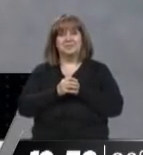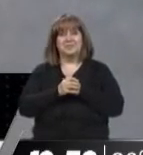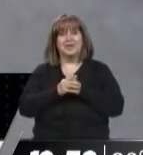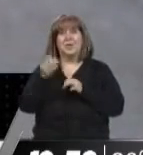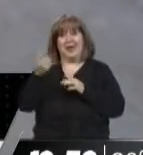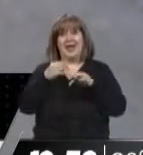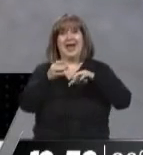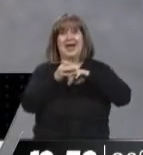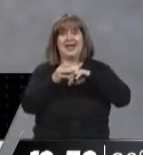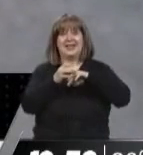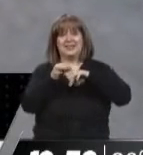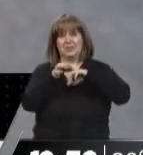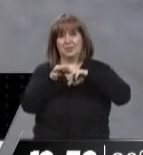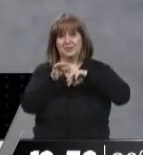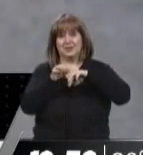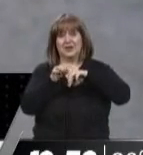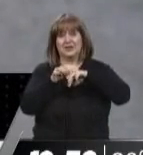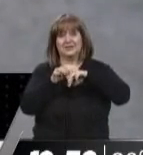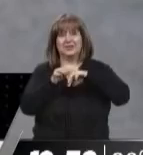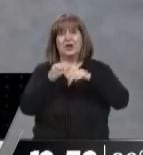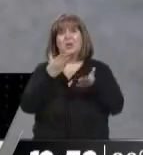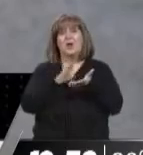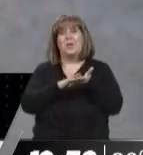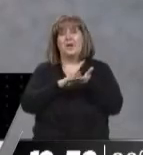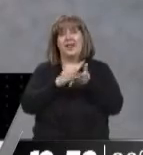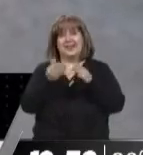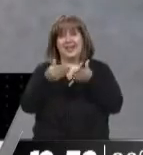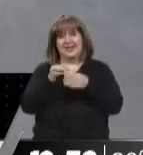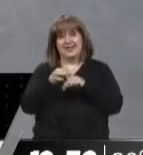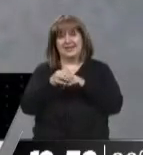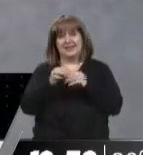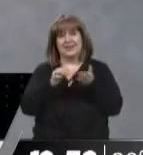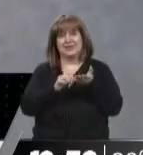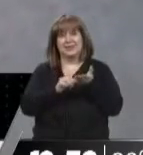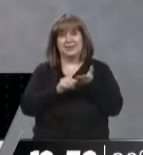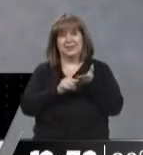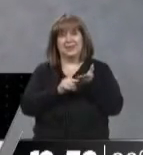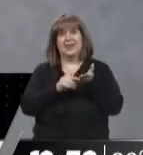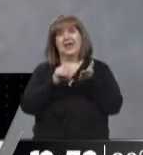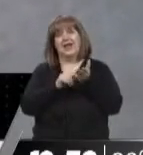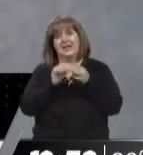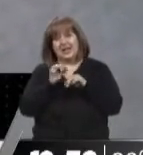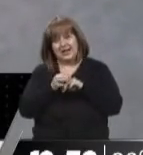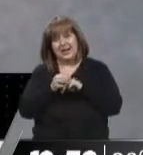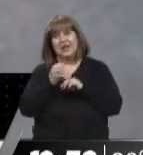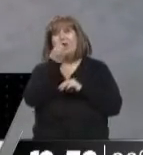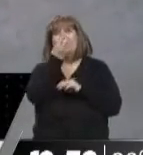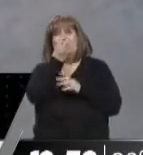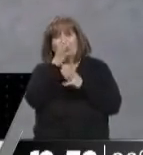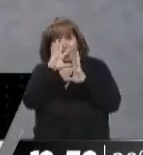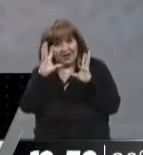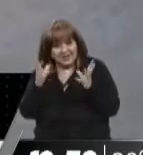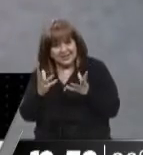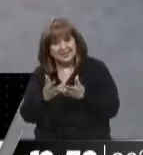Con este anillo fue la propuesta. Ajá. Lo tenía este anillo, un ramo de